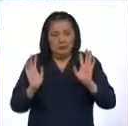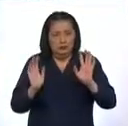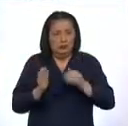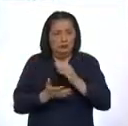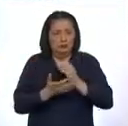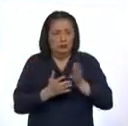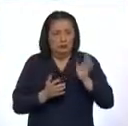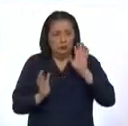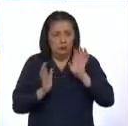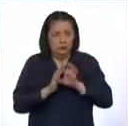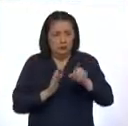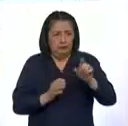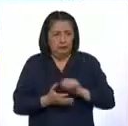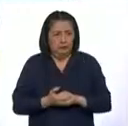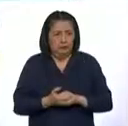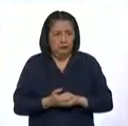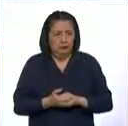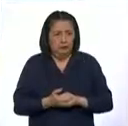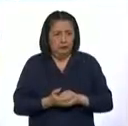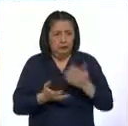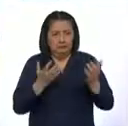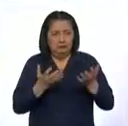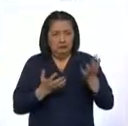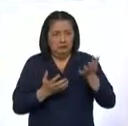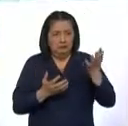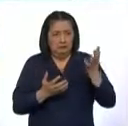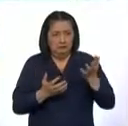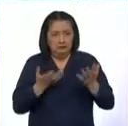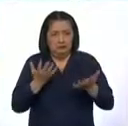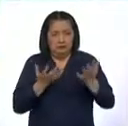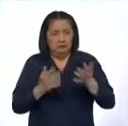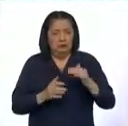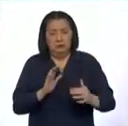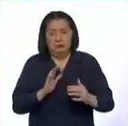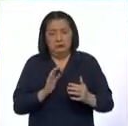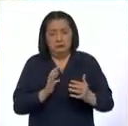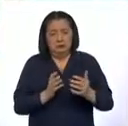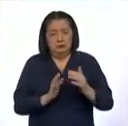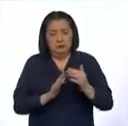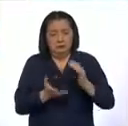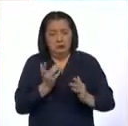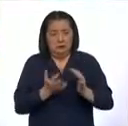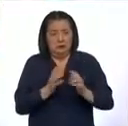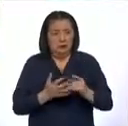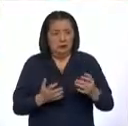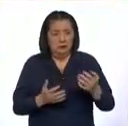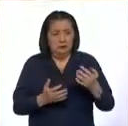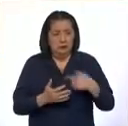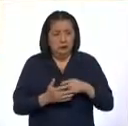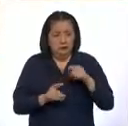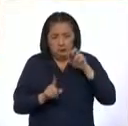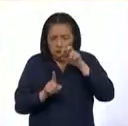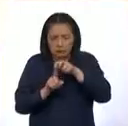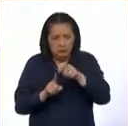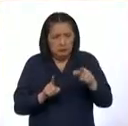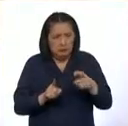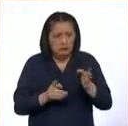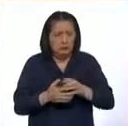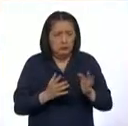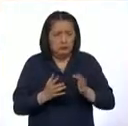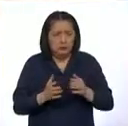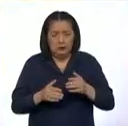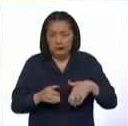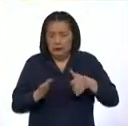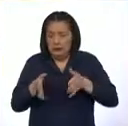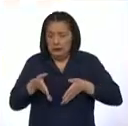ejemplo, acá, de repente hay un incendio, poder ubicar nosotros con mayor facilidad, cerrar las principales